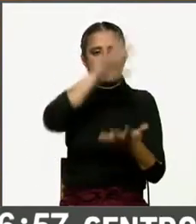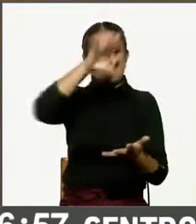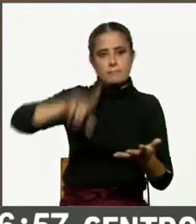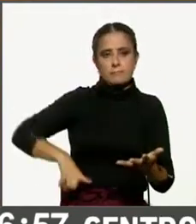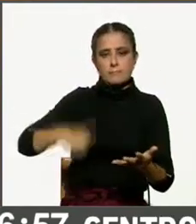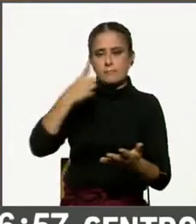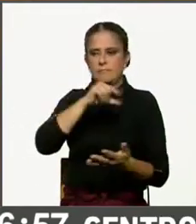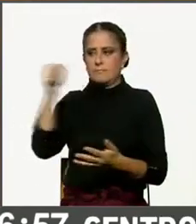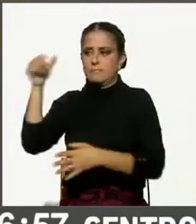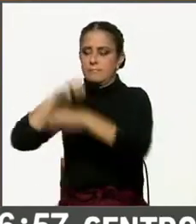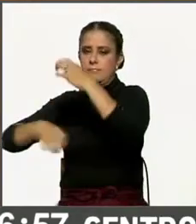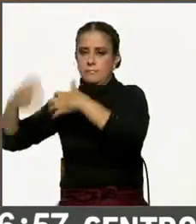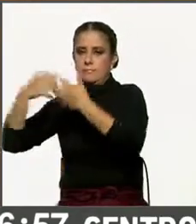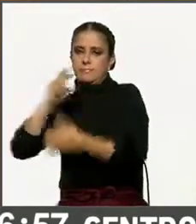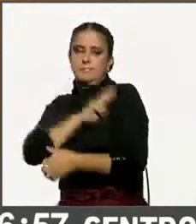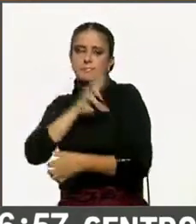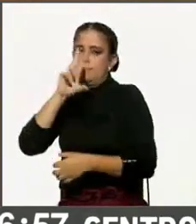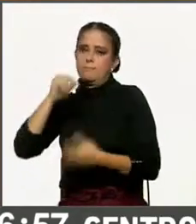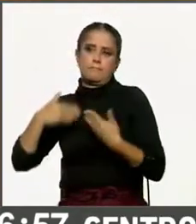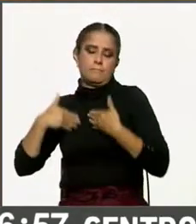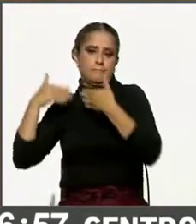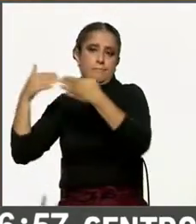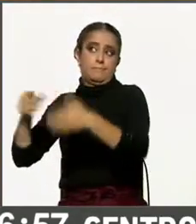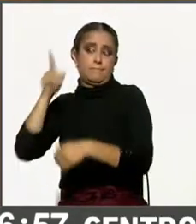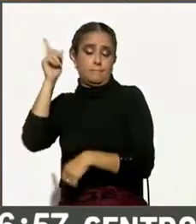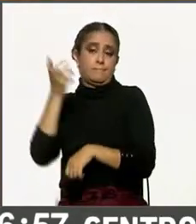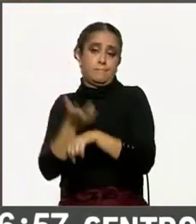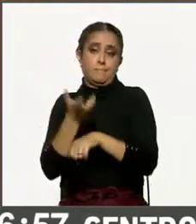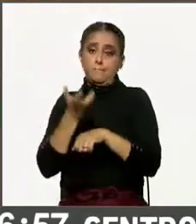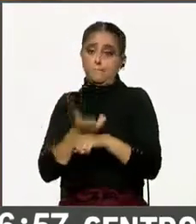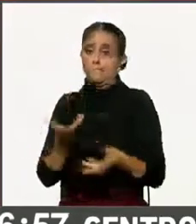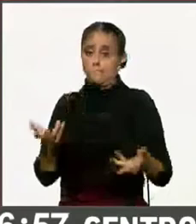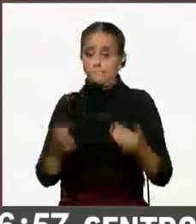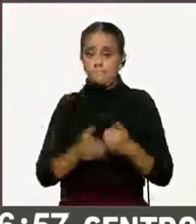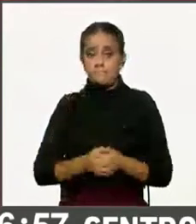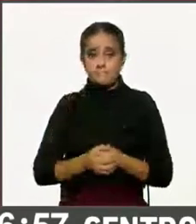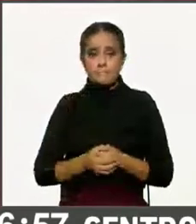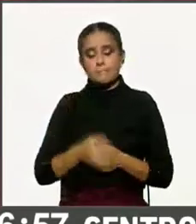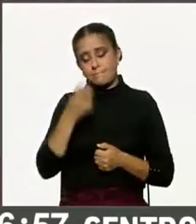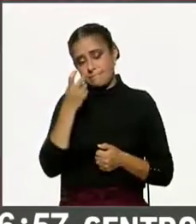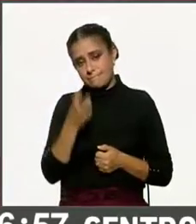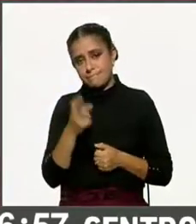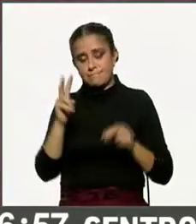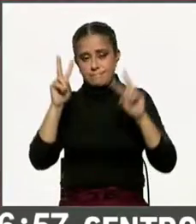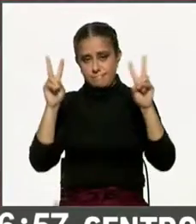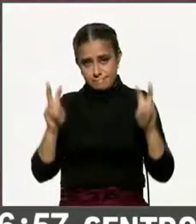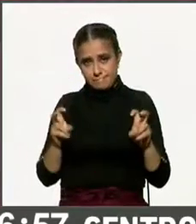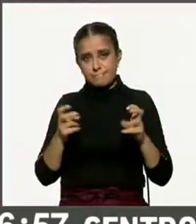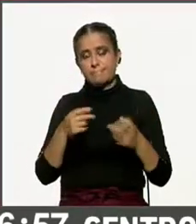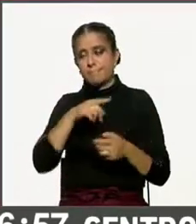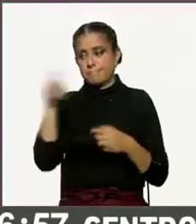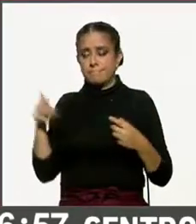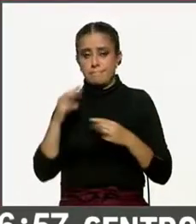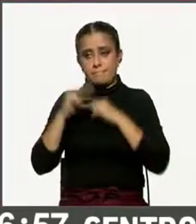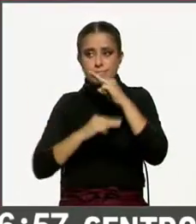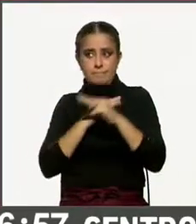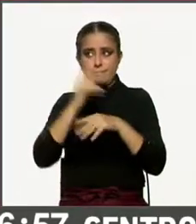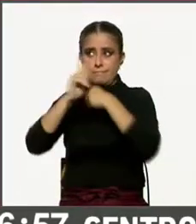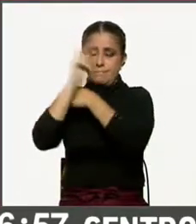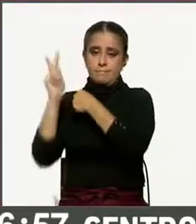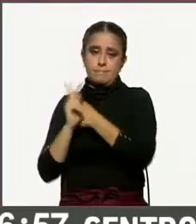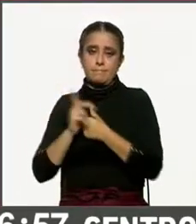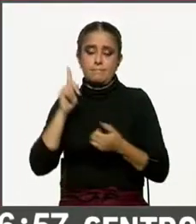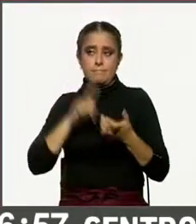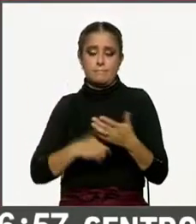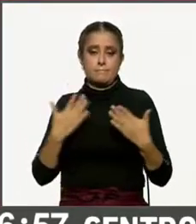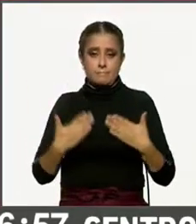privado. Estudio interesante para revisión, Lupita, cómo está el estado de ánimo en el mundo, qué nivel de confianza